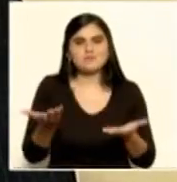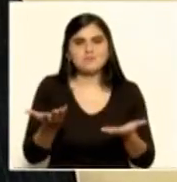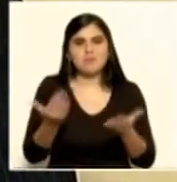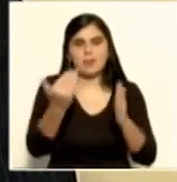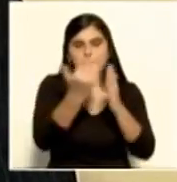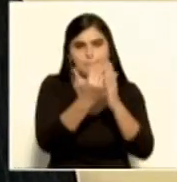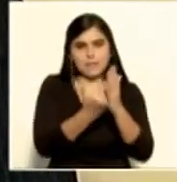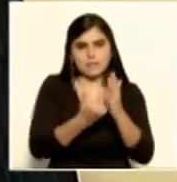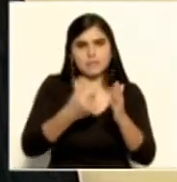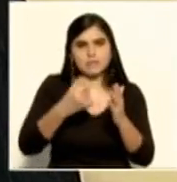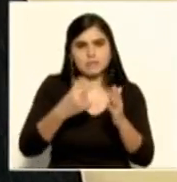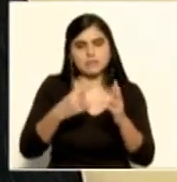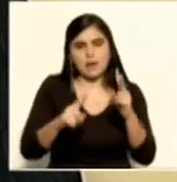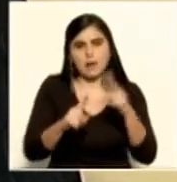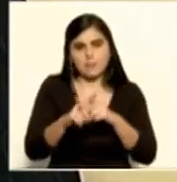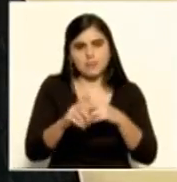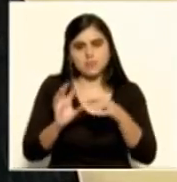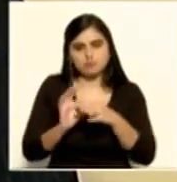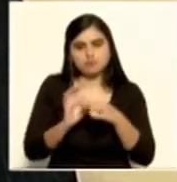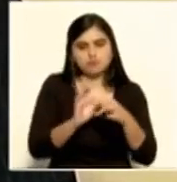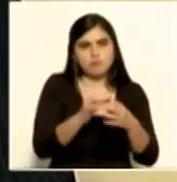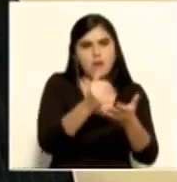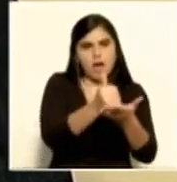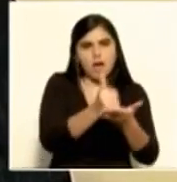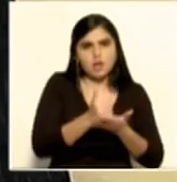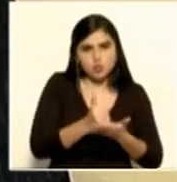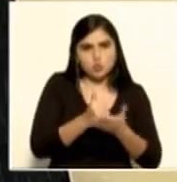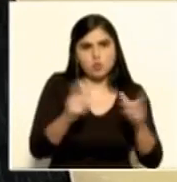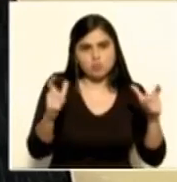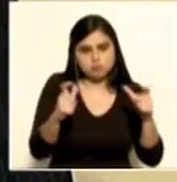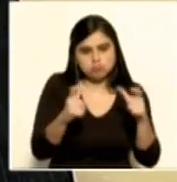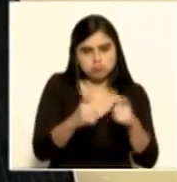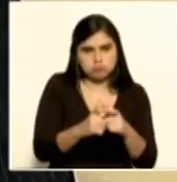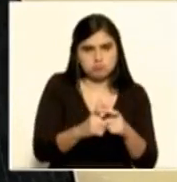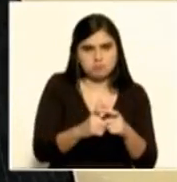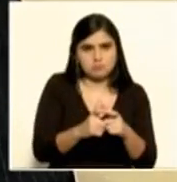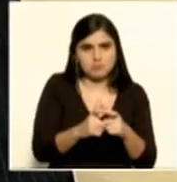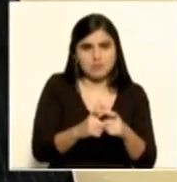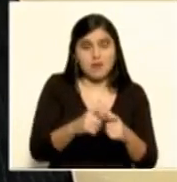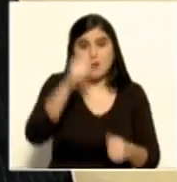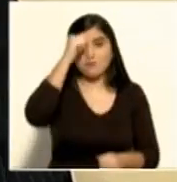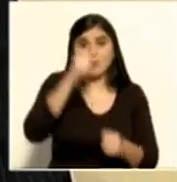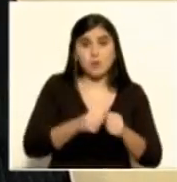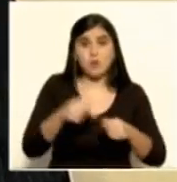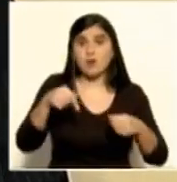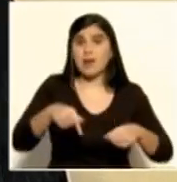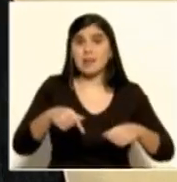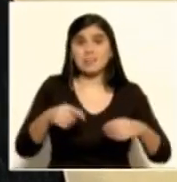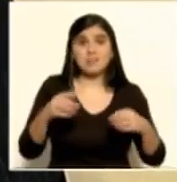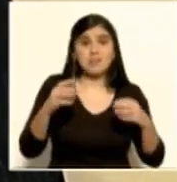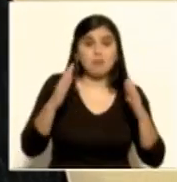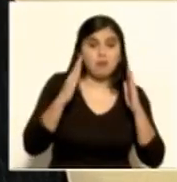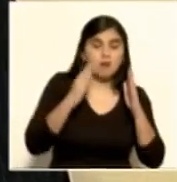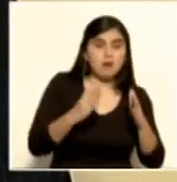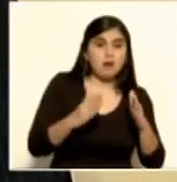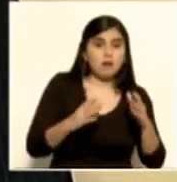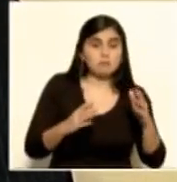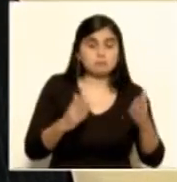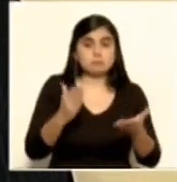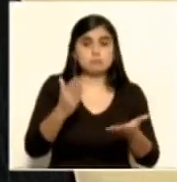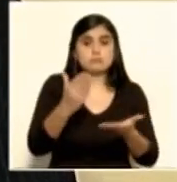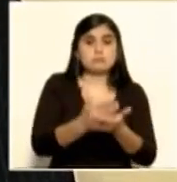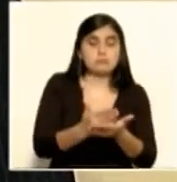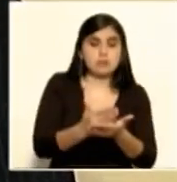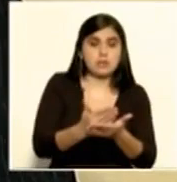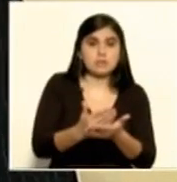estamos aplicando van a ayudar a disminuir la transmisión. Recordemos que aquí no se trata de interrumpir la transmisión porque el virus va a